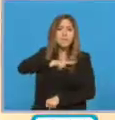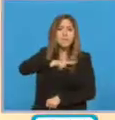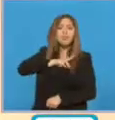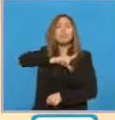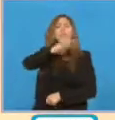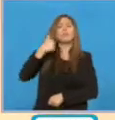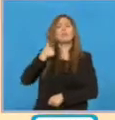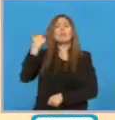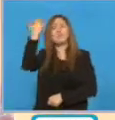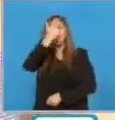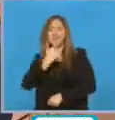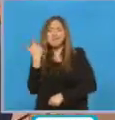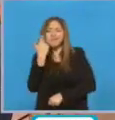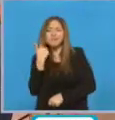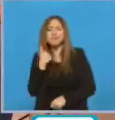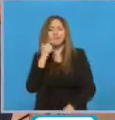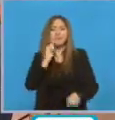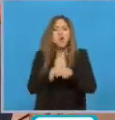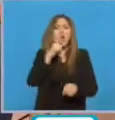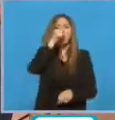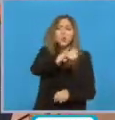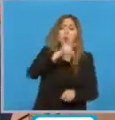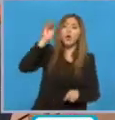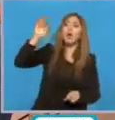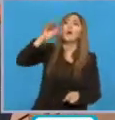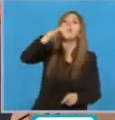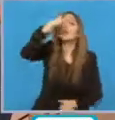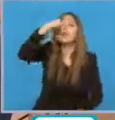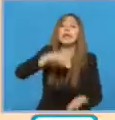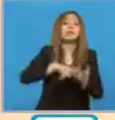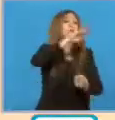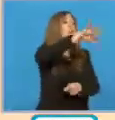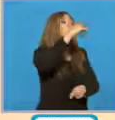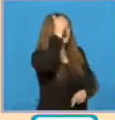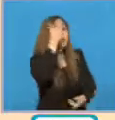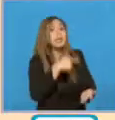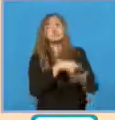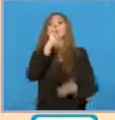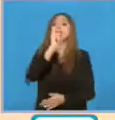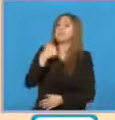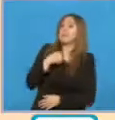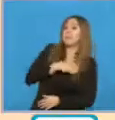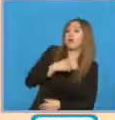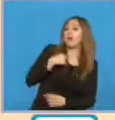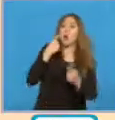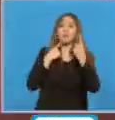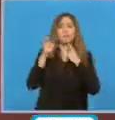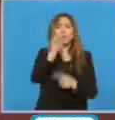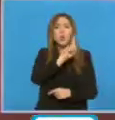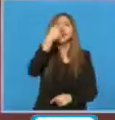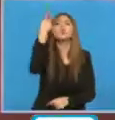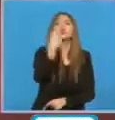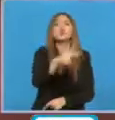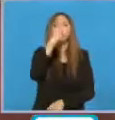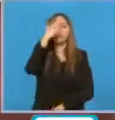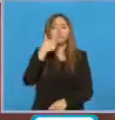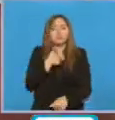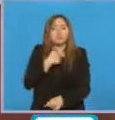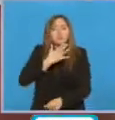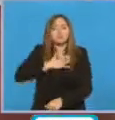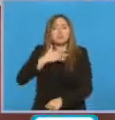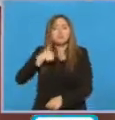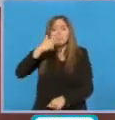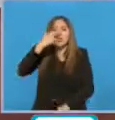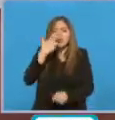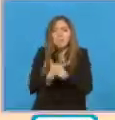evaluación, empiezas a darte cuenta, no se lo tienes que contar a nadie, ¿eh? No le Claro. tienes que decir, ay, sí, mi hijo es muy llorón. No, no, si tú te estás dando cuenta que tu hijo es muy